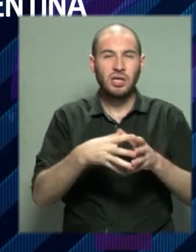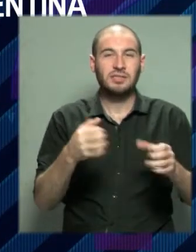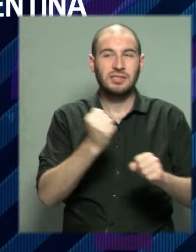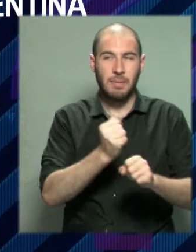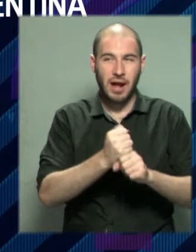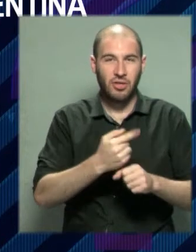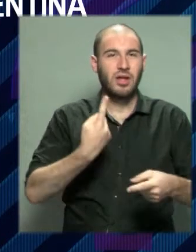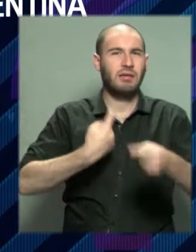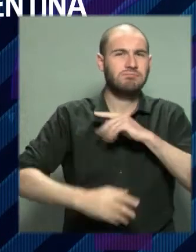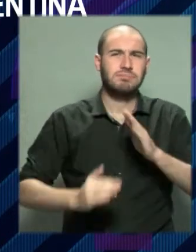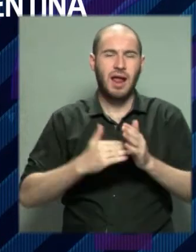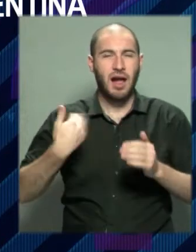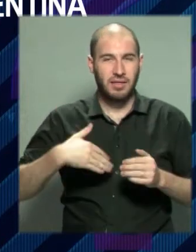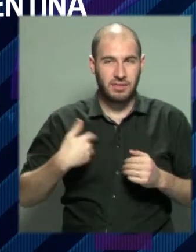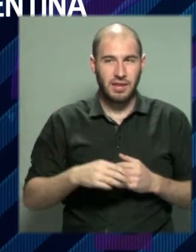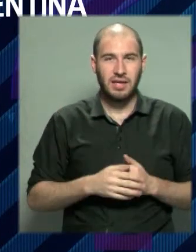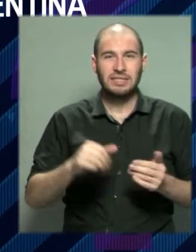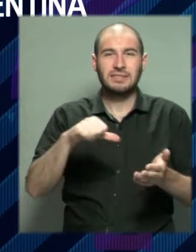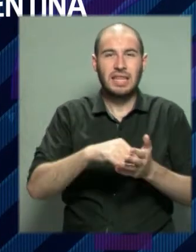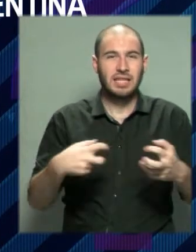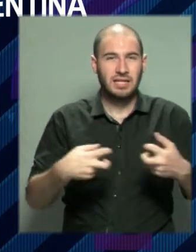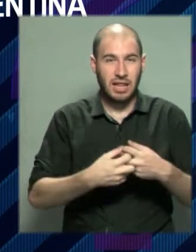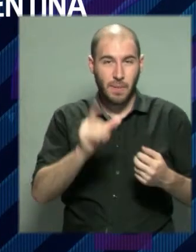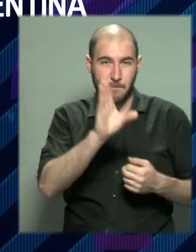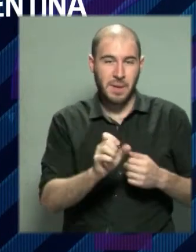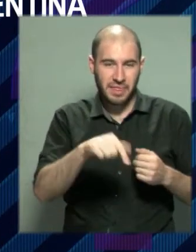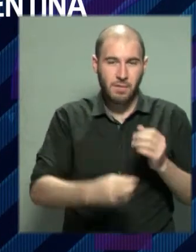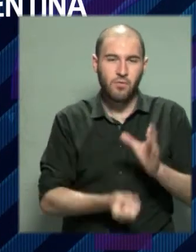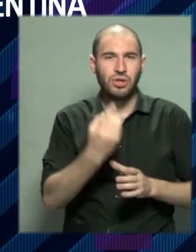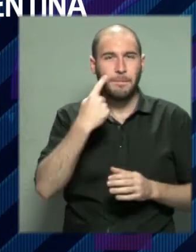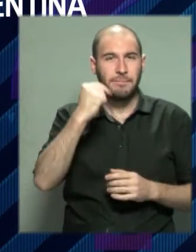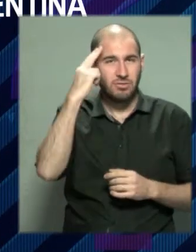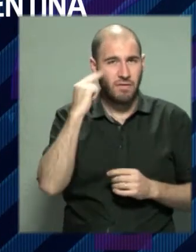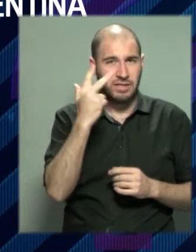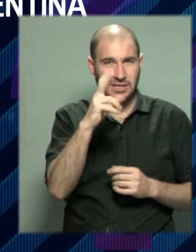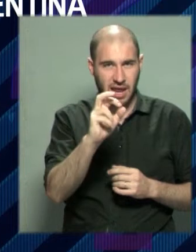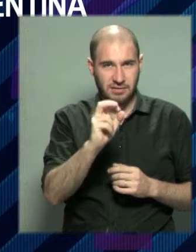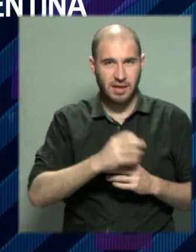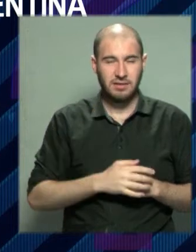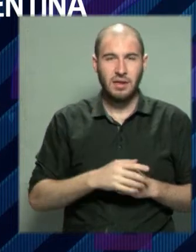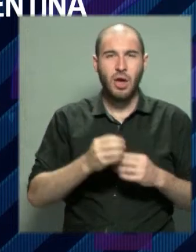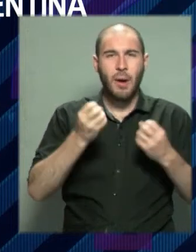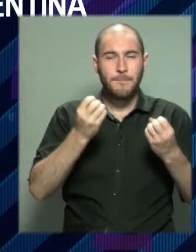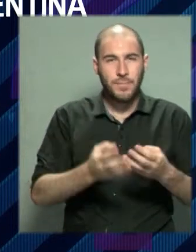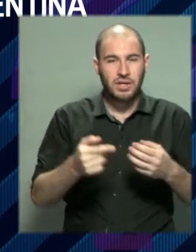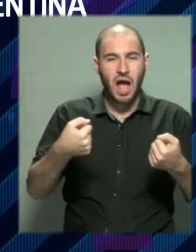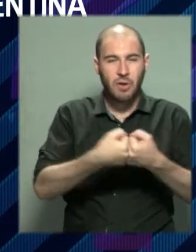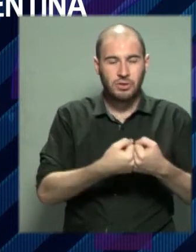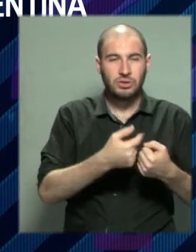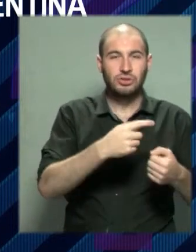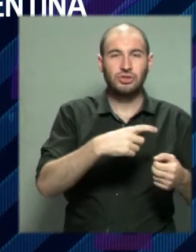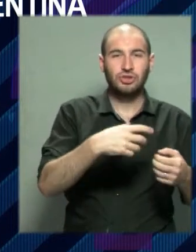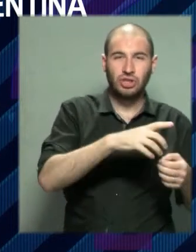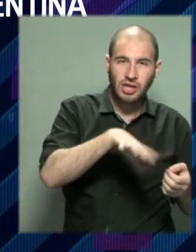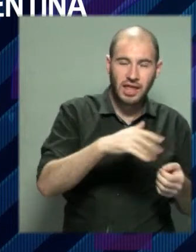Trabajadores Histórica en Argentina, una central sindical de nuestro país fundada en 1930 como consecuencia de un acuerdo entre